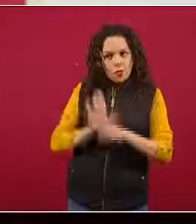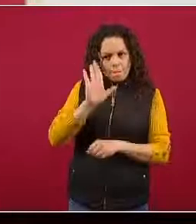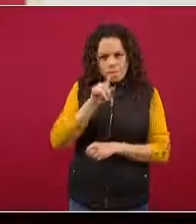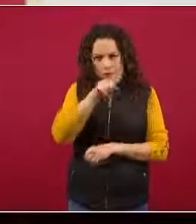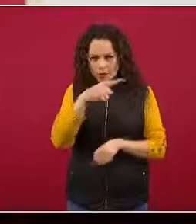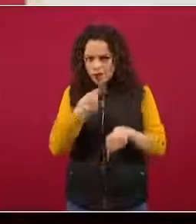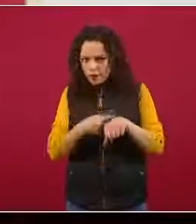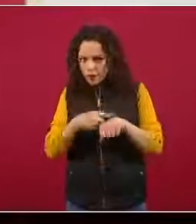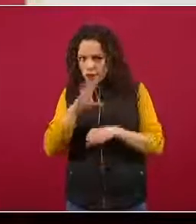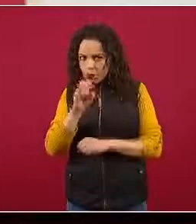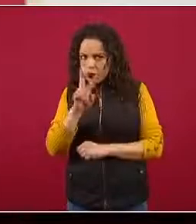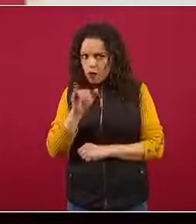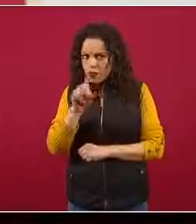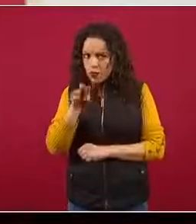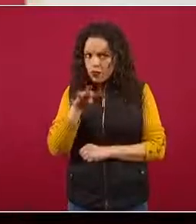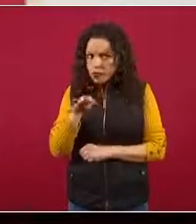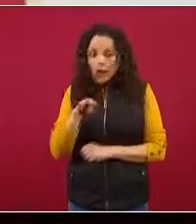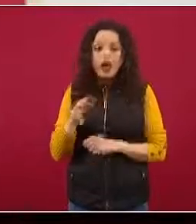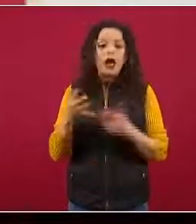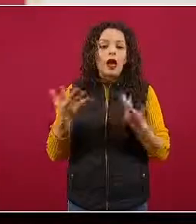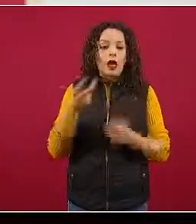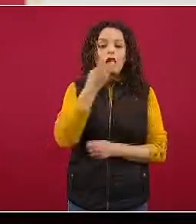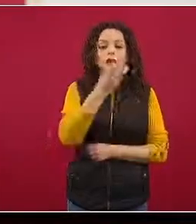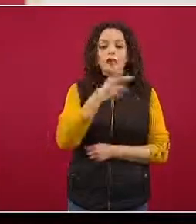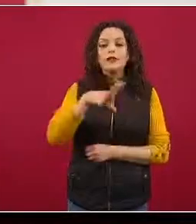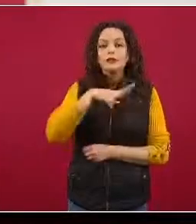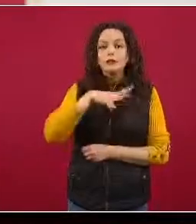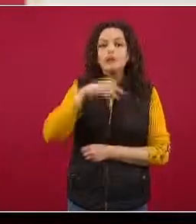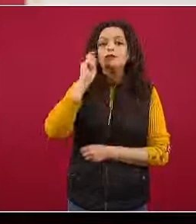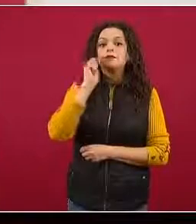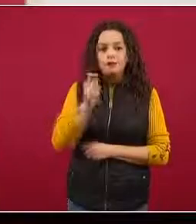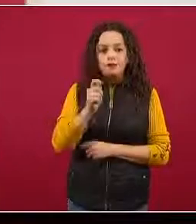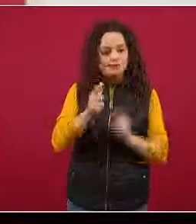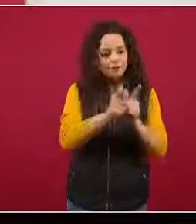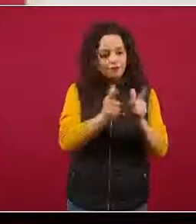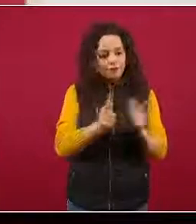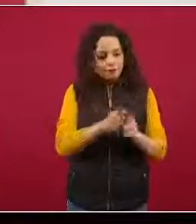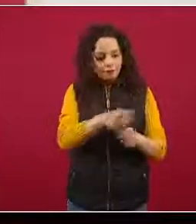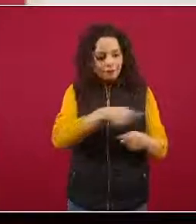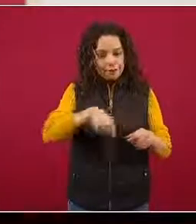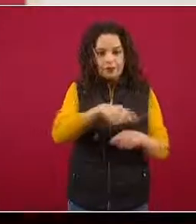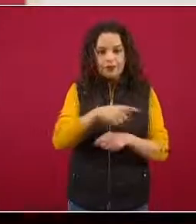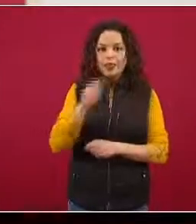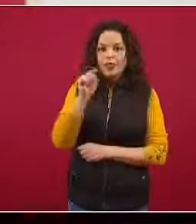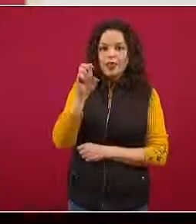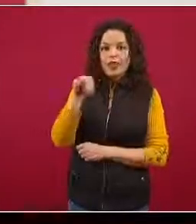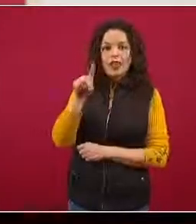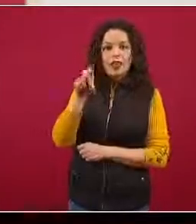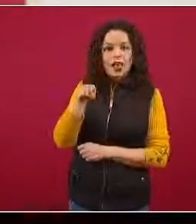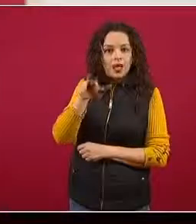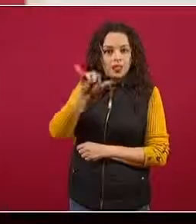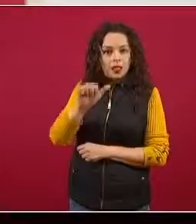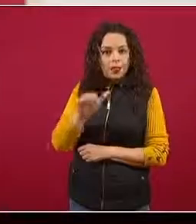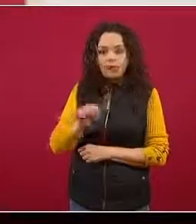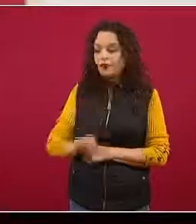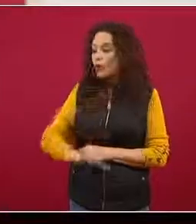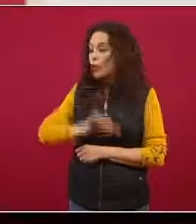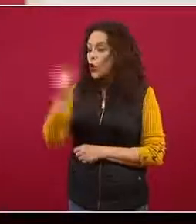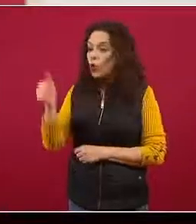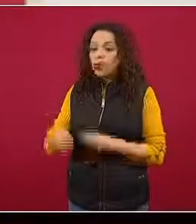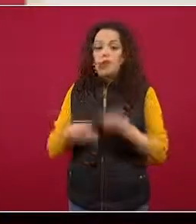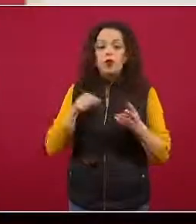COVID-19, y esto nos marca una tendencia. La tendencia de la mortalidad,